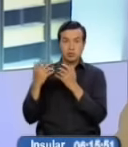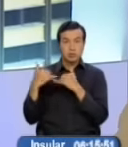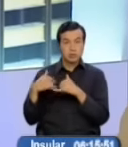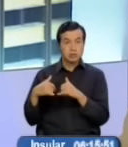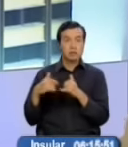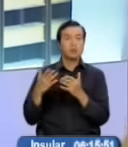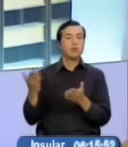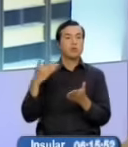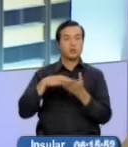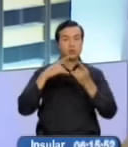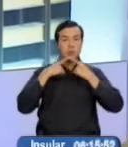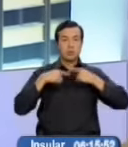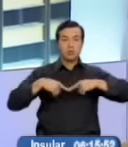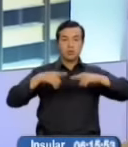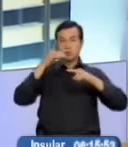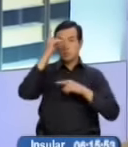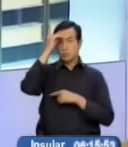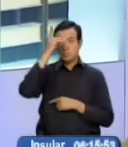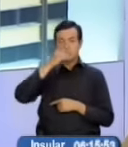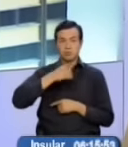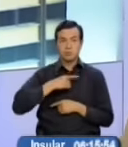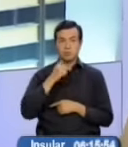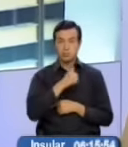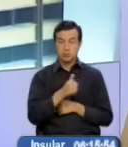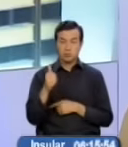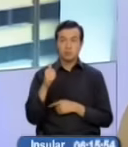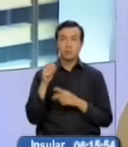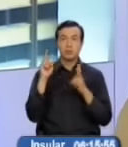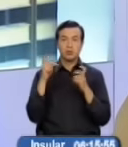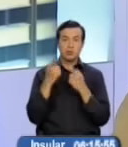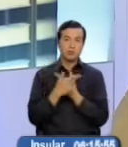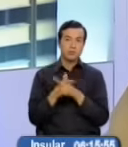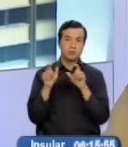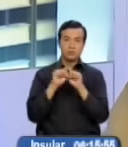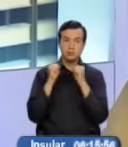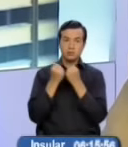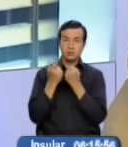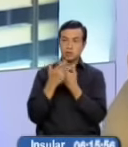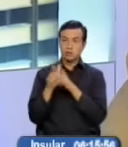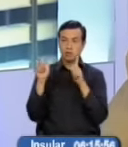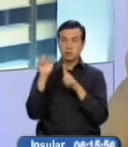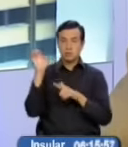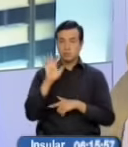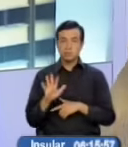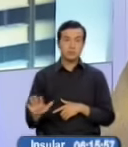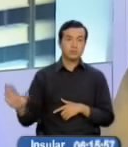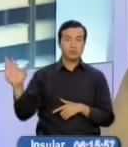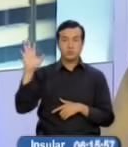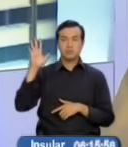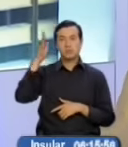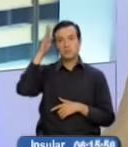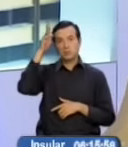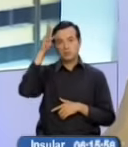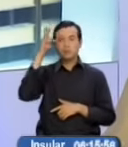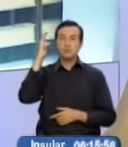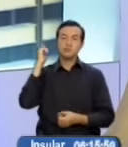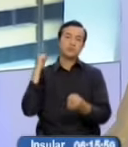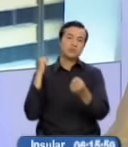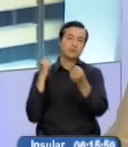Yo insisto en que las medidas de social liberalismo que se llama en Europa, es decir, un discurso de